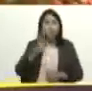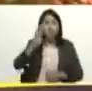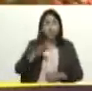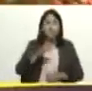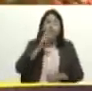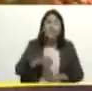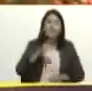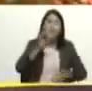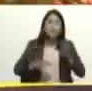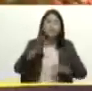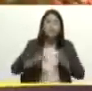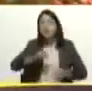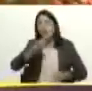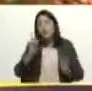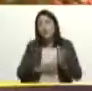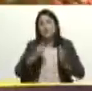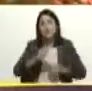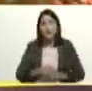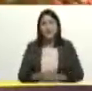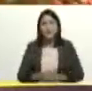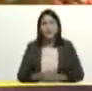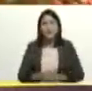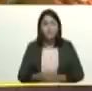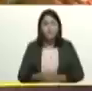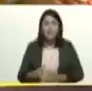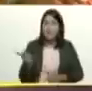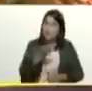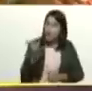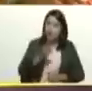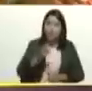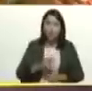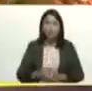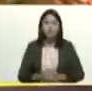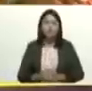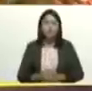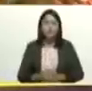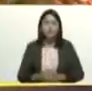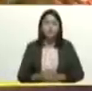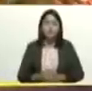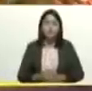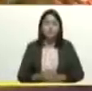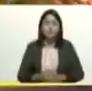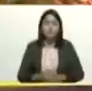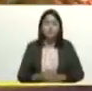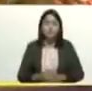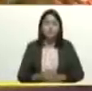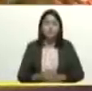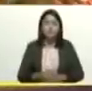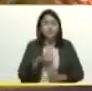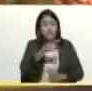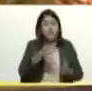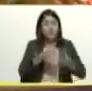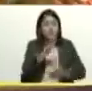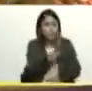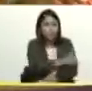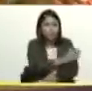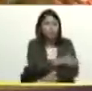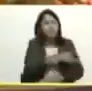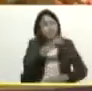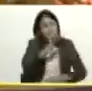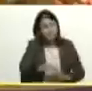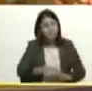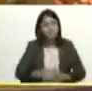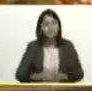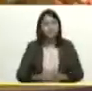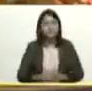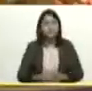justicia plena. Pido justicia también por el bandidaje, el ladronaje de esa derecha bandida y corrupta que ha quedado